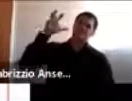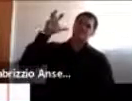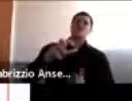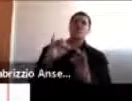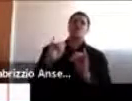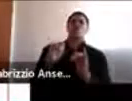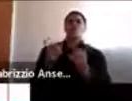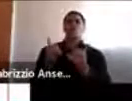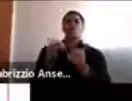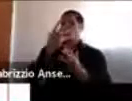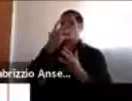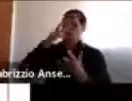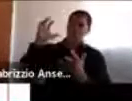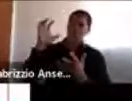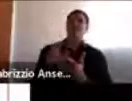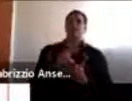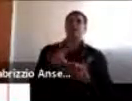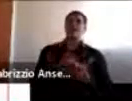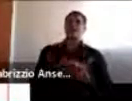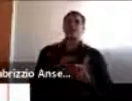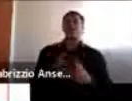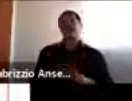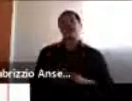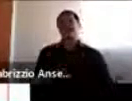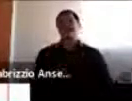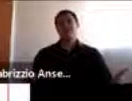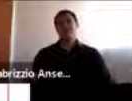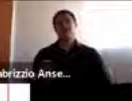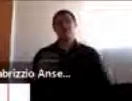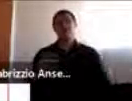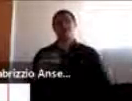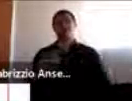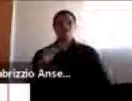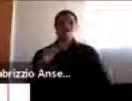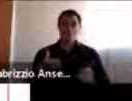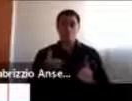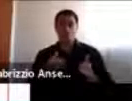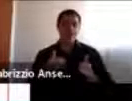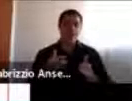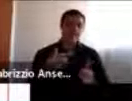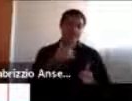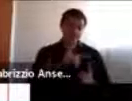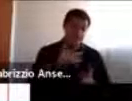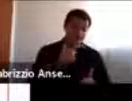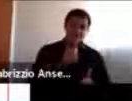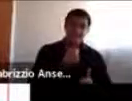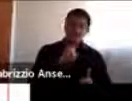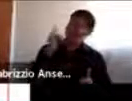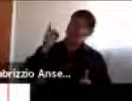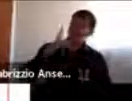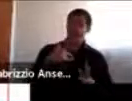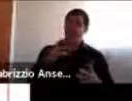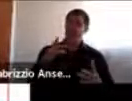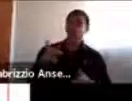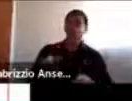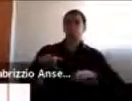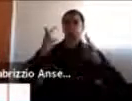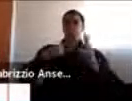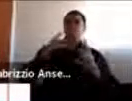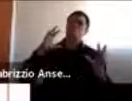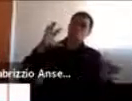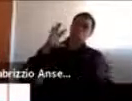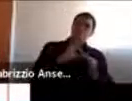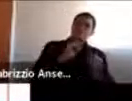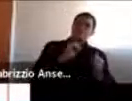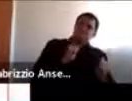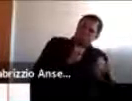generalmente los niños buscan con sus adultos significativos esto va a promover un acercamiento emocional más positivo